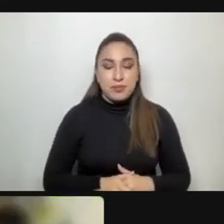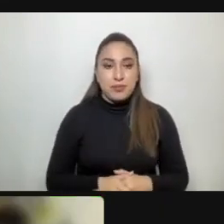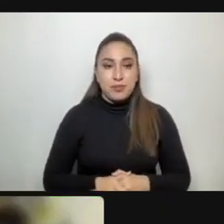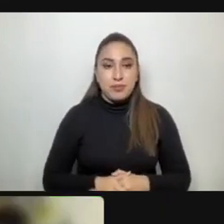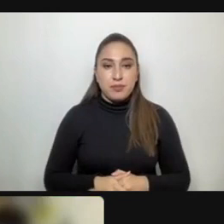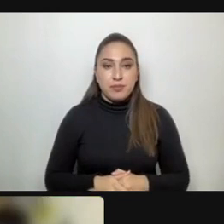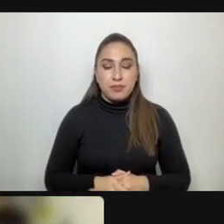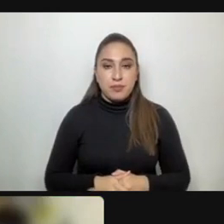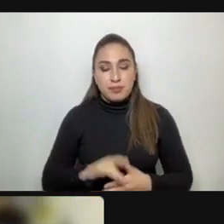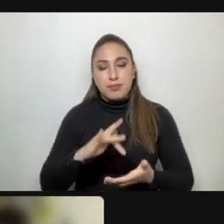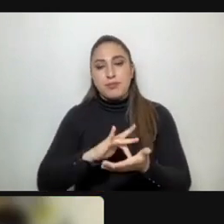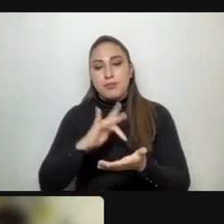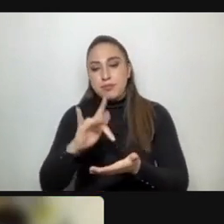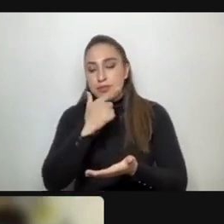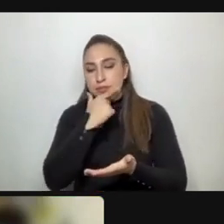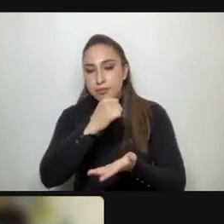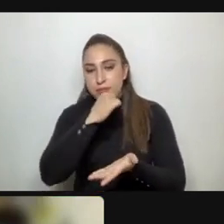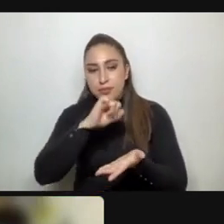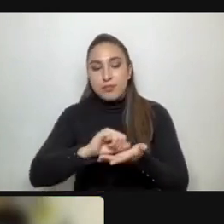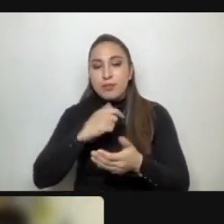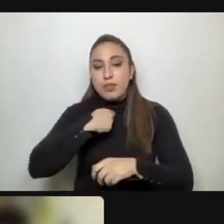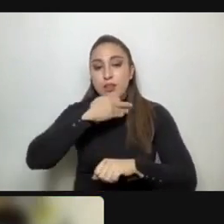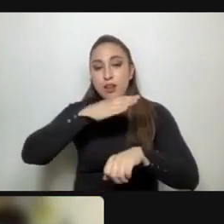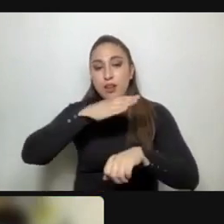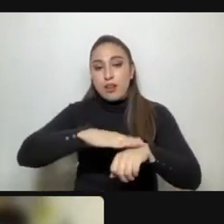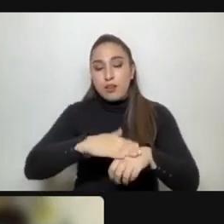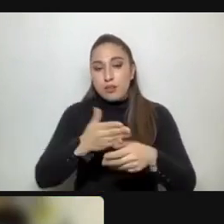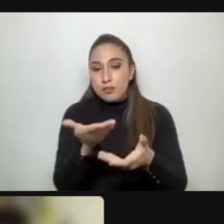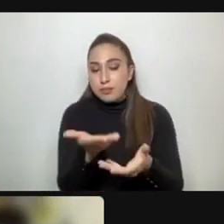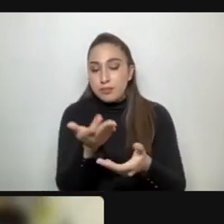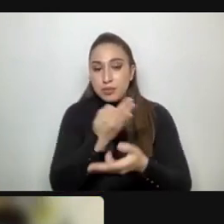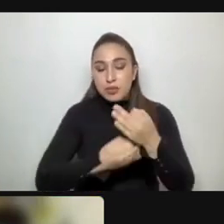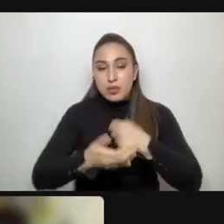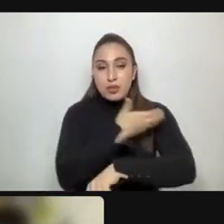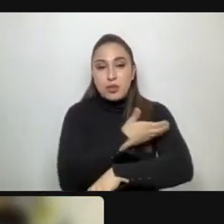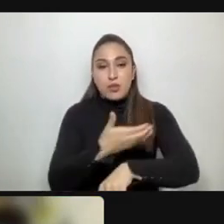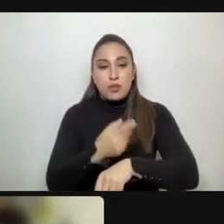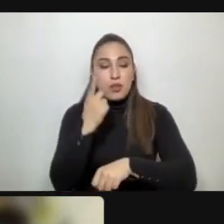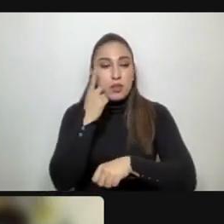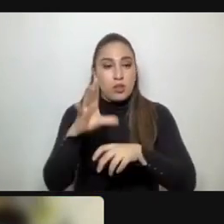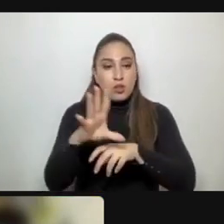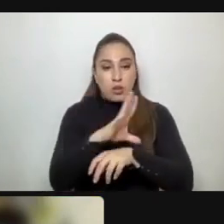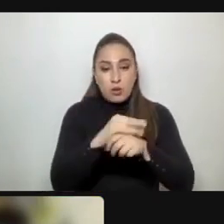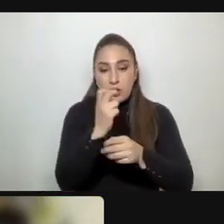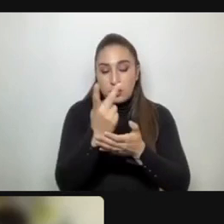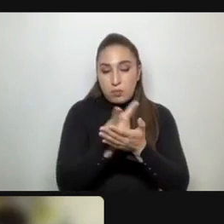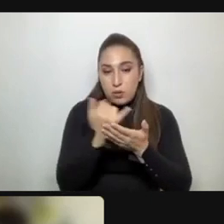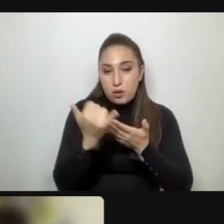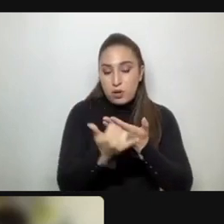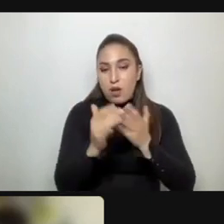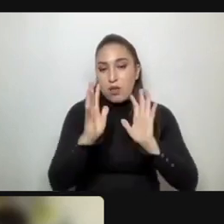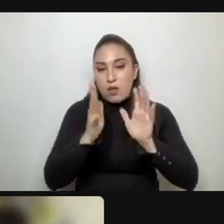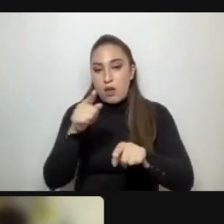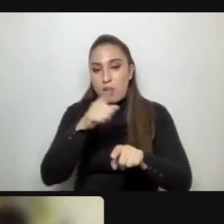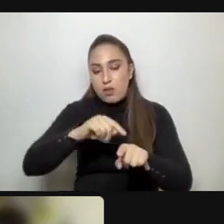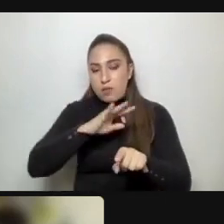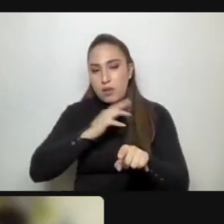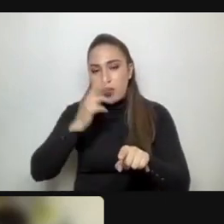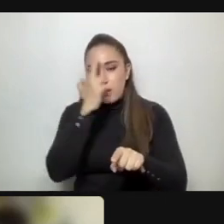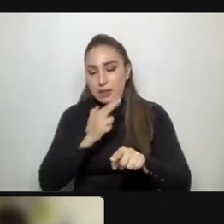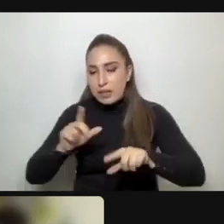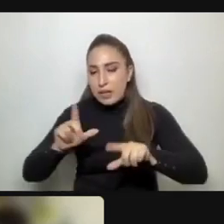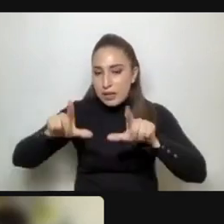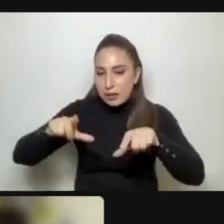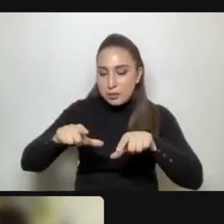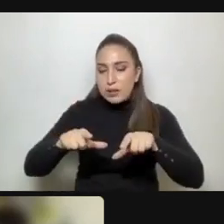Gracias, diputado secretario. Le informo, diputadas y diputados, que los proyectos antes mencionados ya se encuentran en la plataforma,